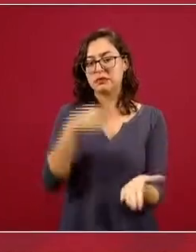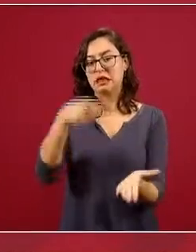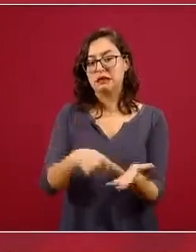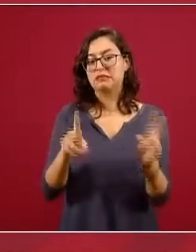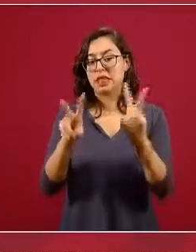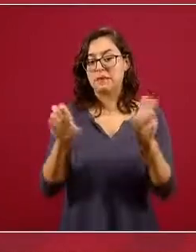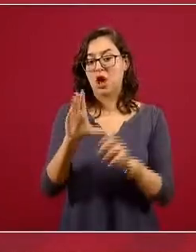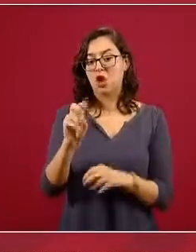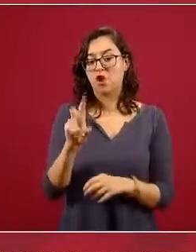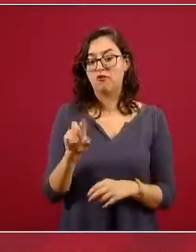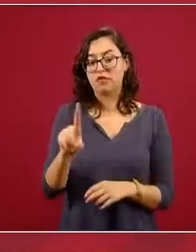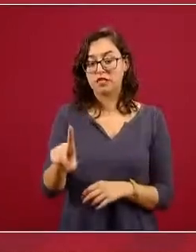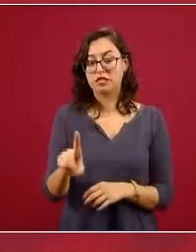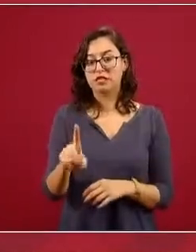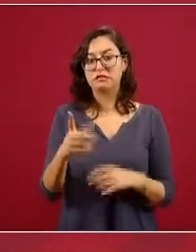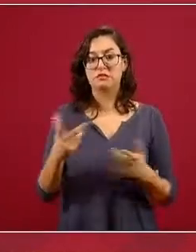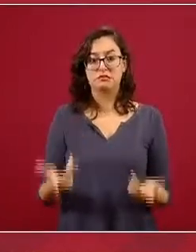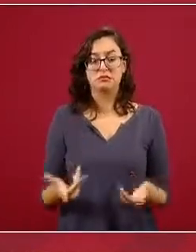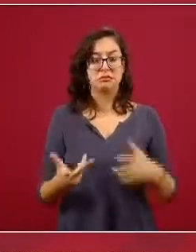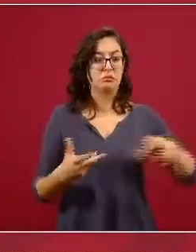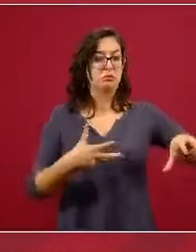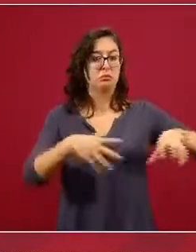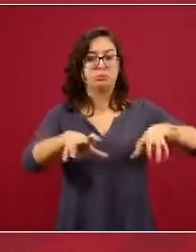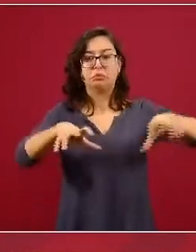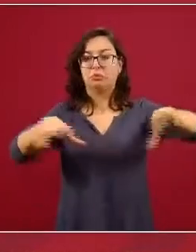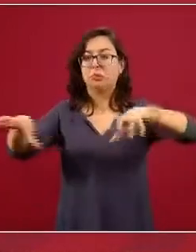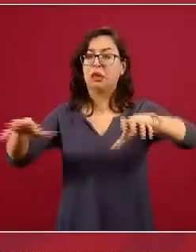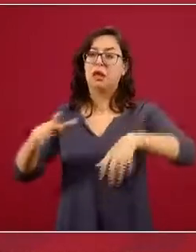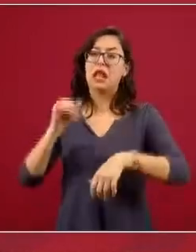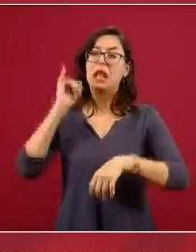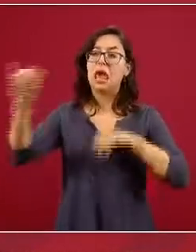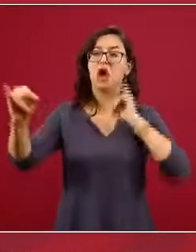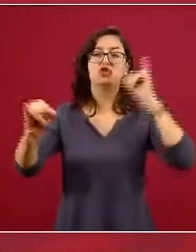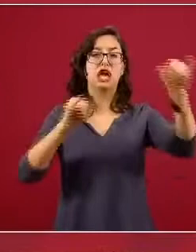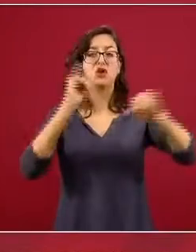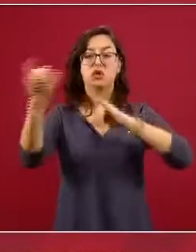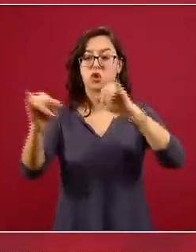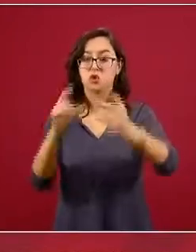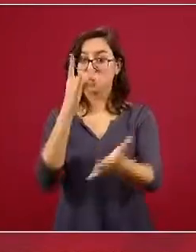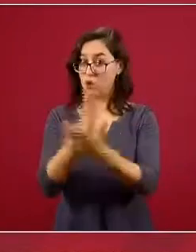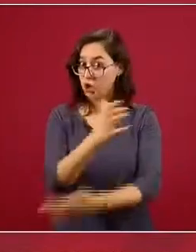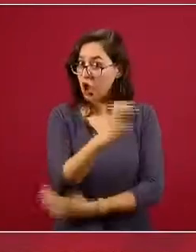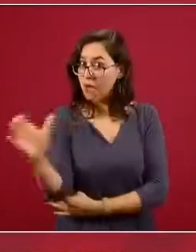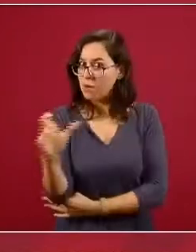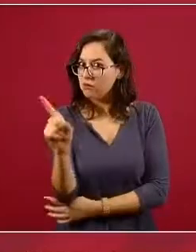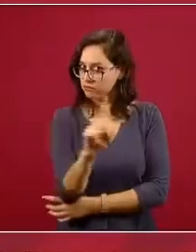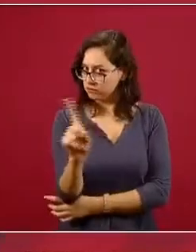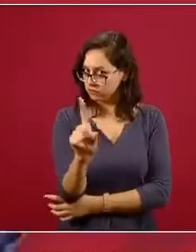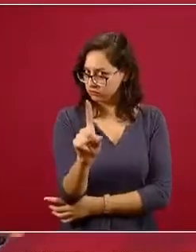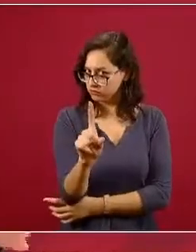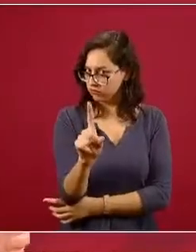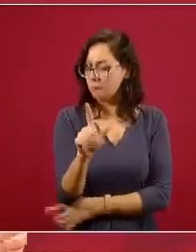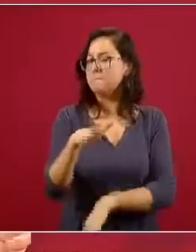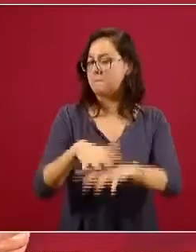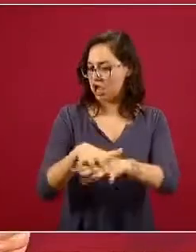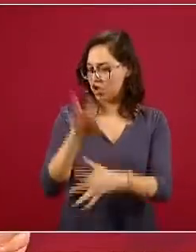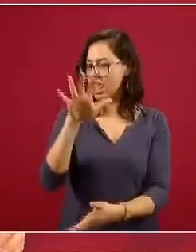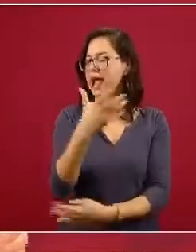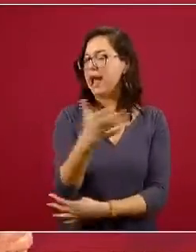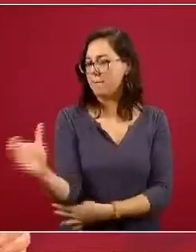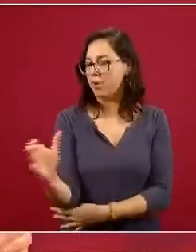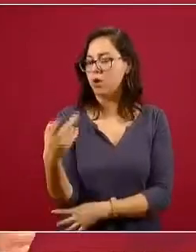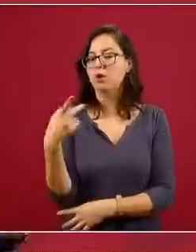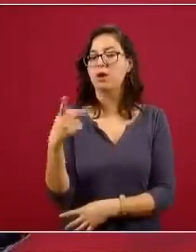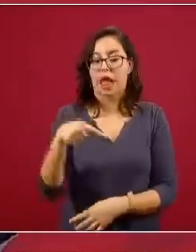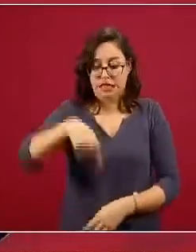COVID en poblaciones dispersas, mayormente las rurales, pero no es exclusiva de rurales. El trabajo que está